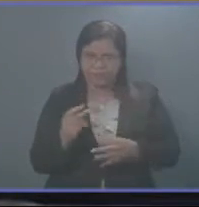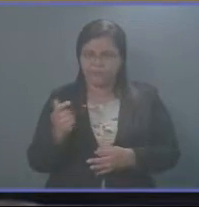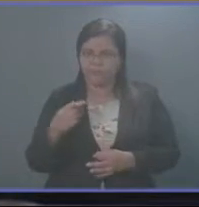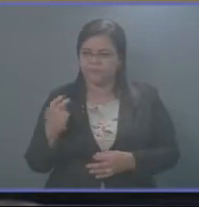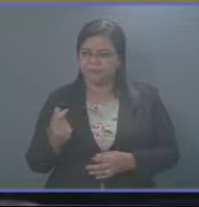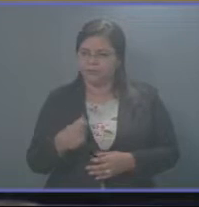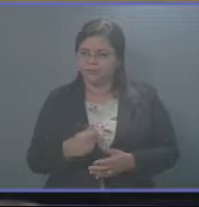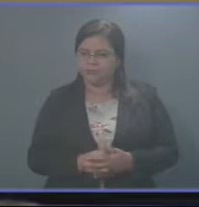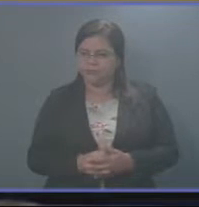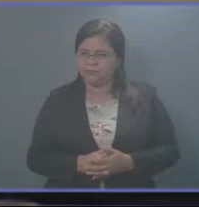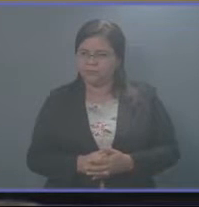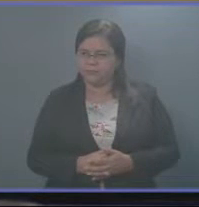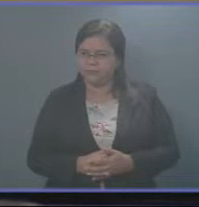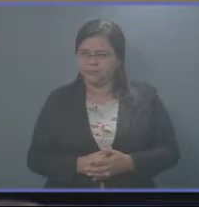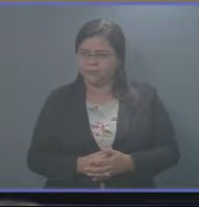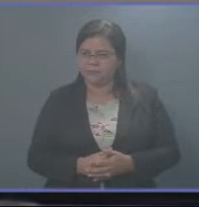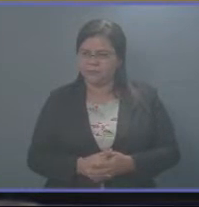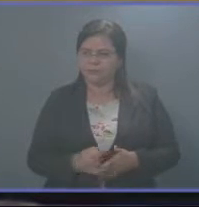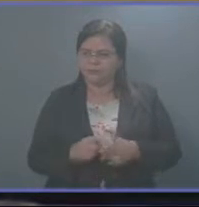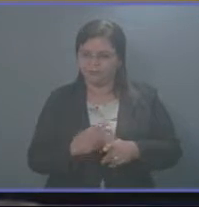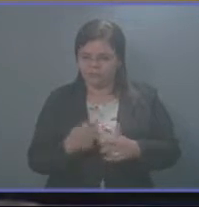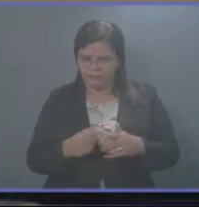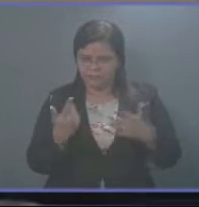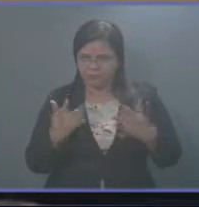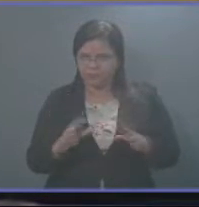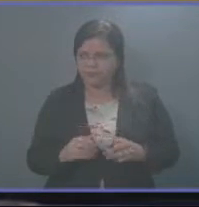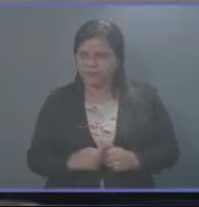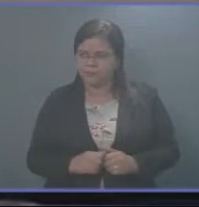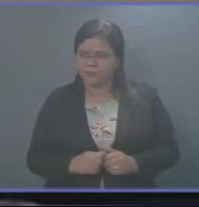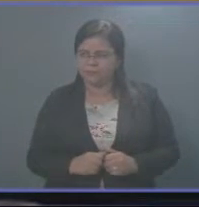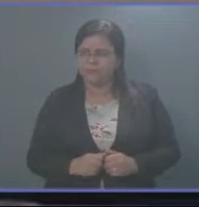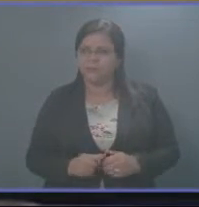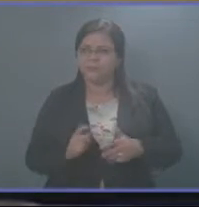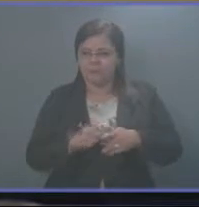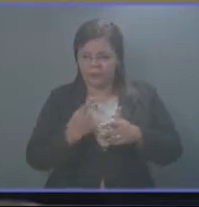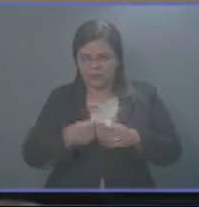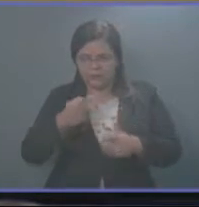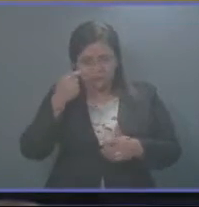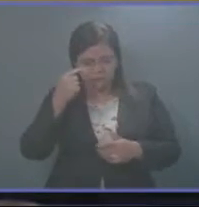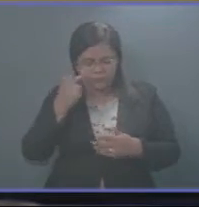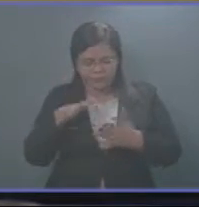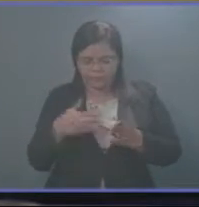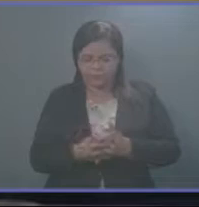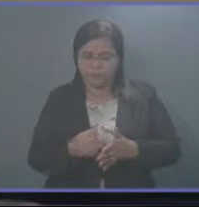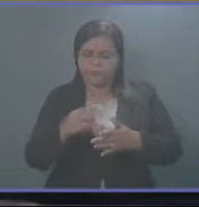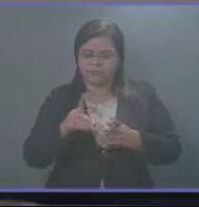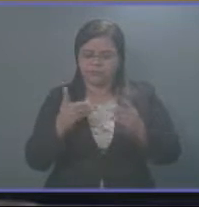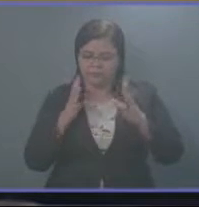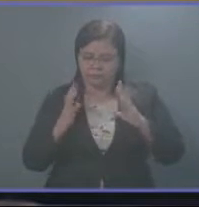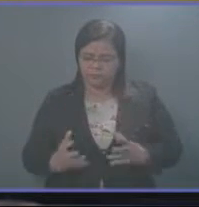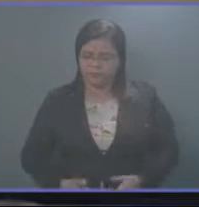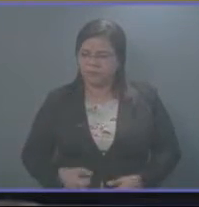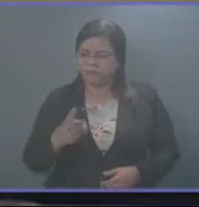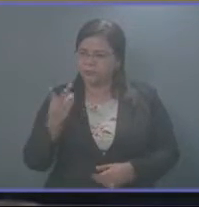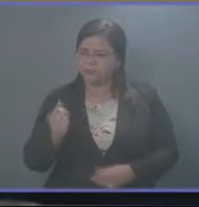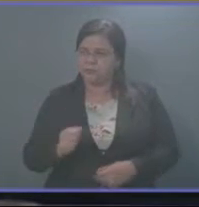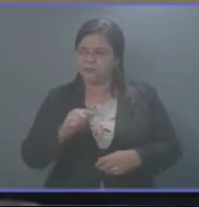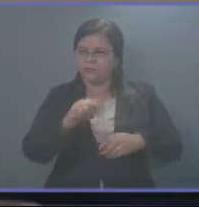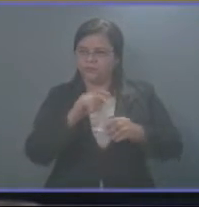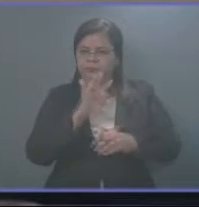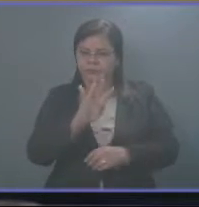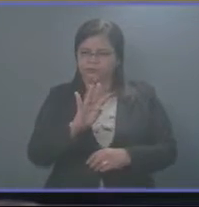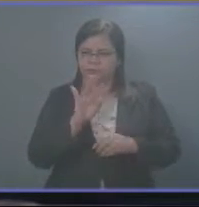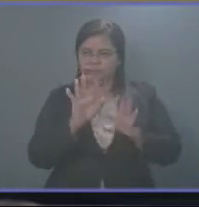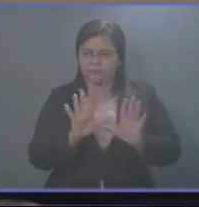decreto legislativo número 885 del 10 de enero del año 2018, publicado en el Diario Oficial número 38, tomo